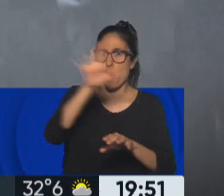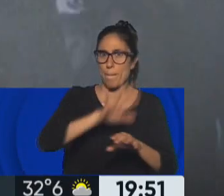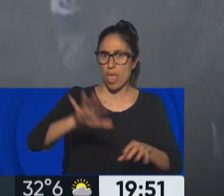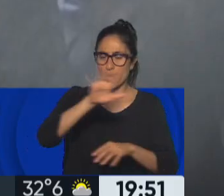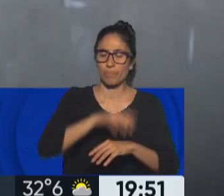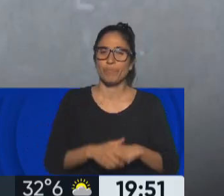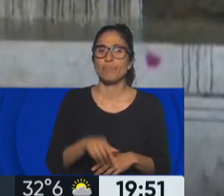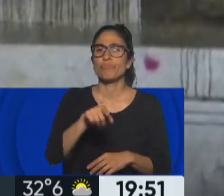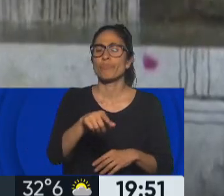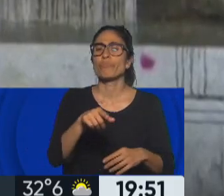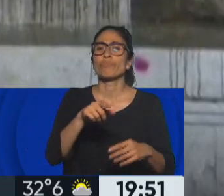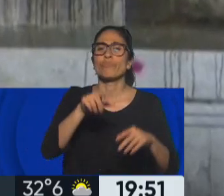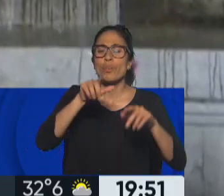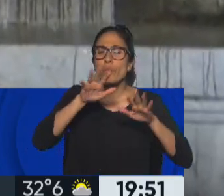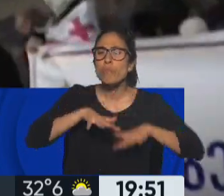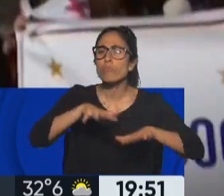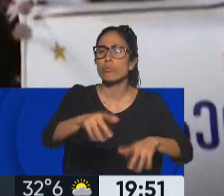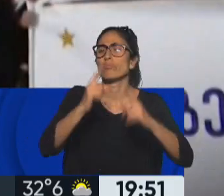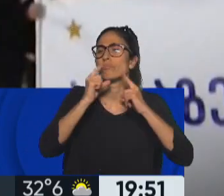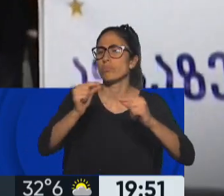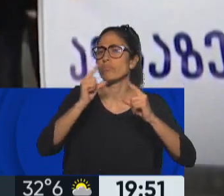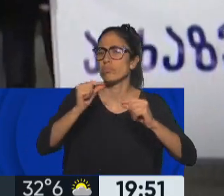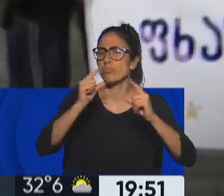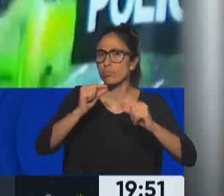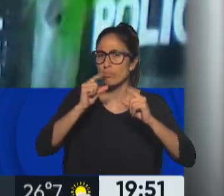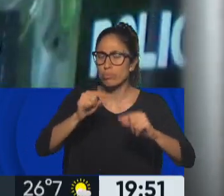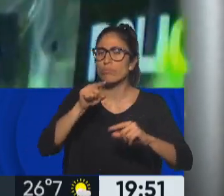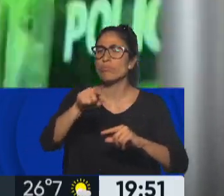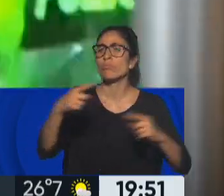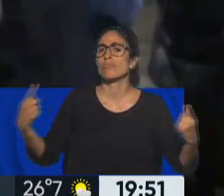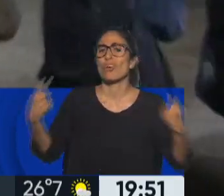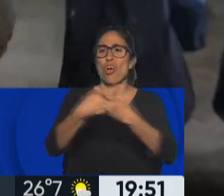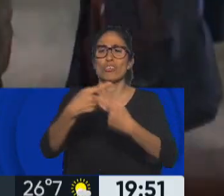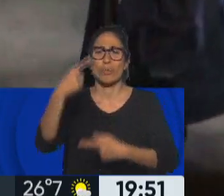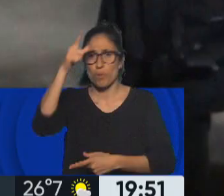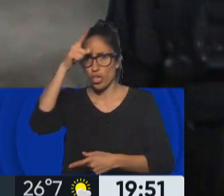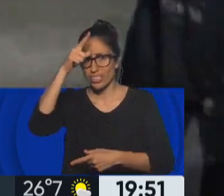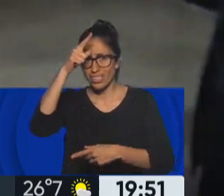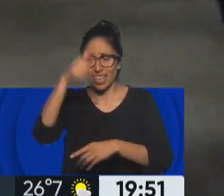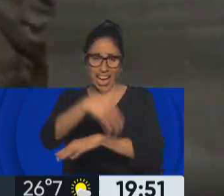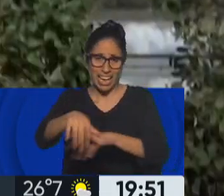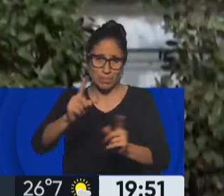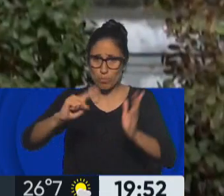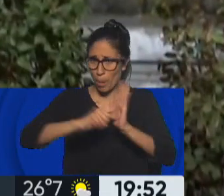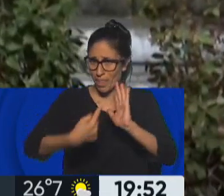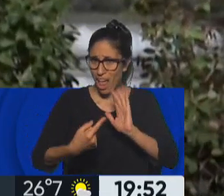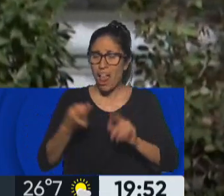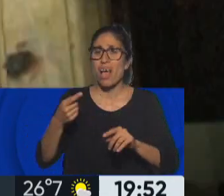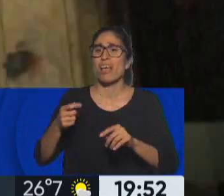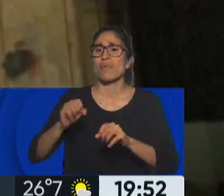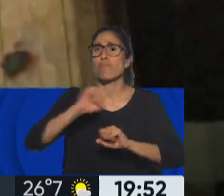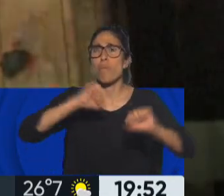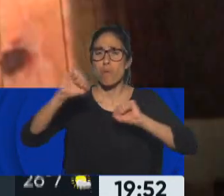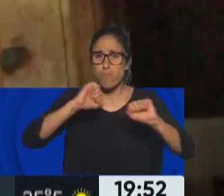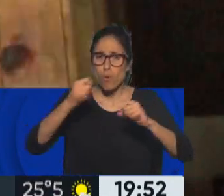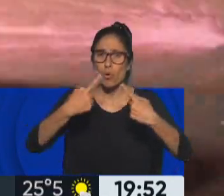ondeando banderas georgianas y de la Unión Europea, se enfrentaron a la policía en las calles de la capital, lanzando petardos y fuegos artificiales contra